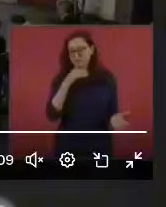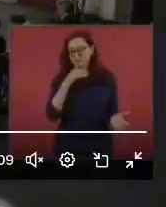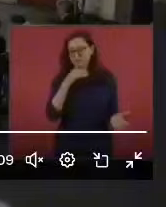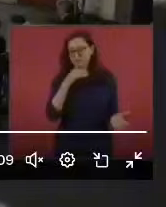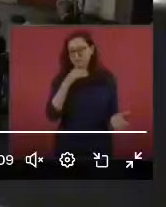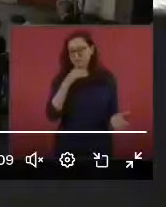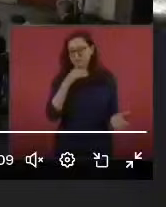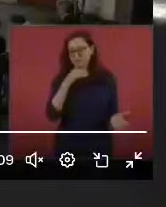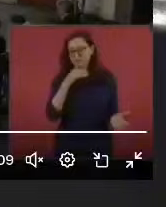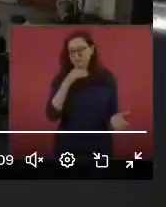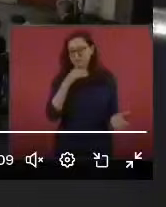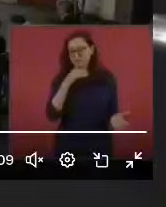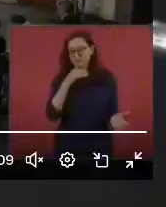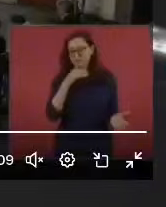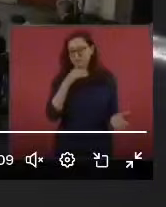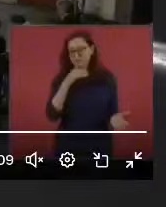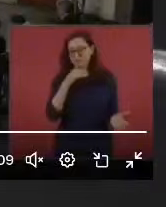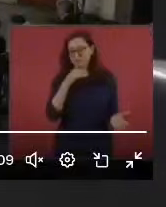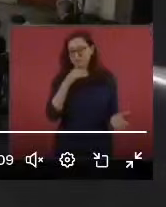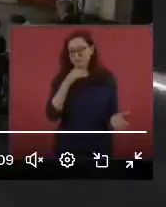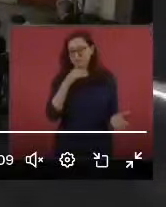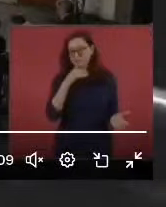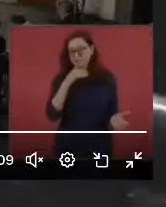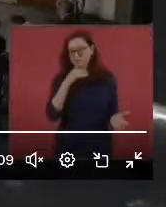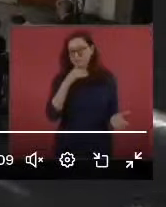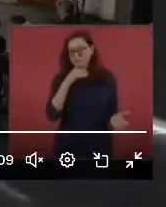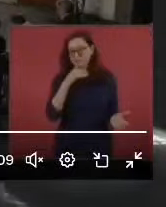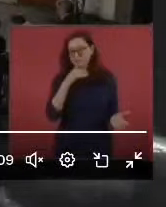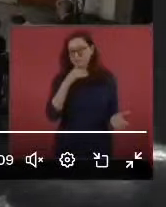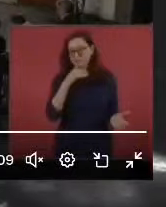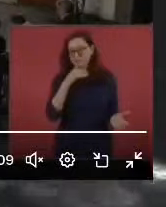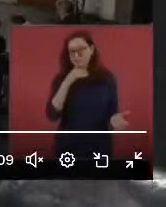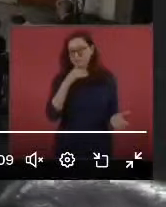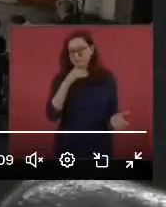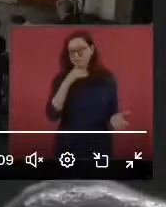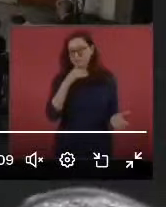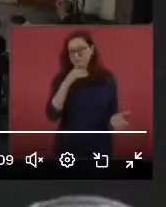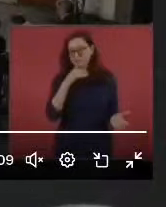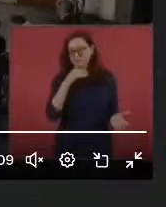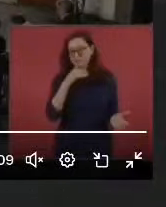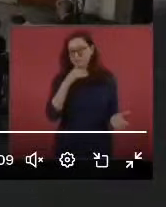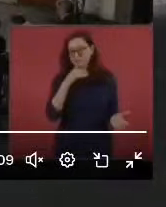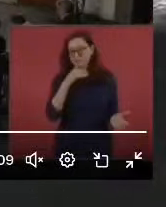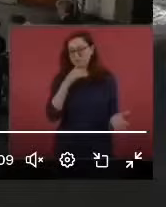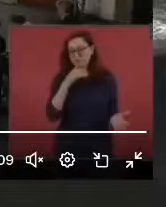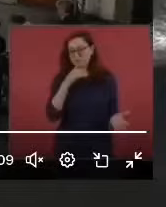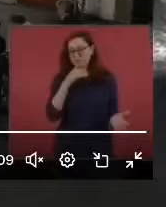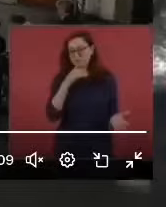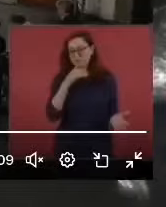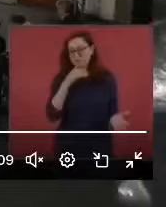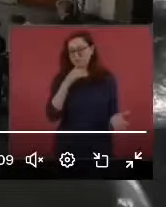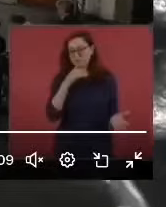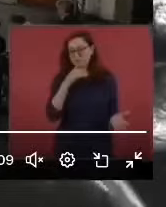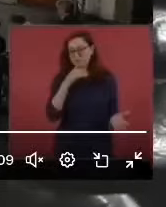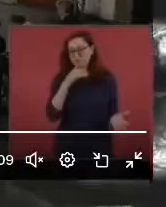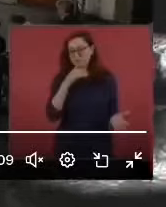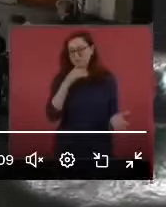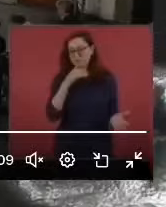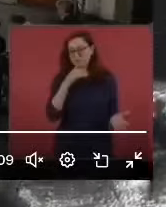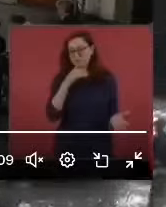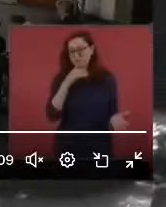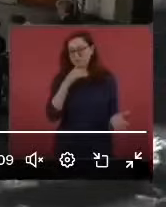reitero, los focos estén localizados en algunas personas que, curiosamente, esas personas o pueden